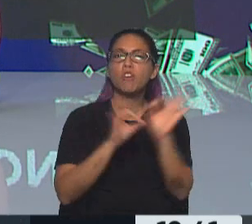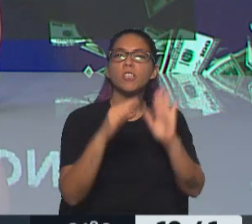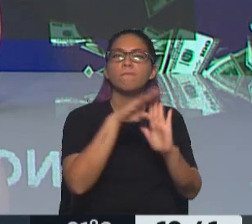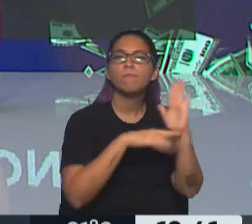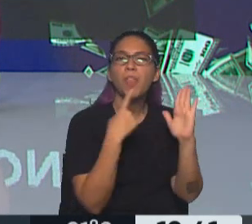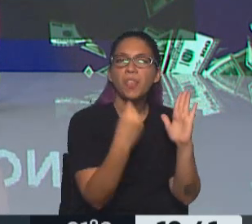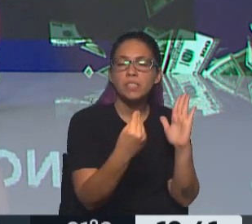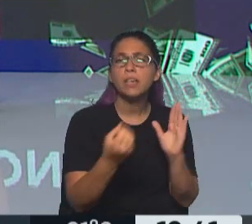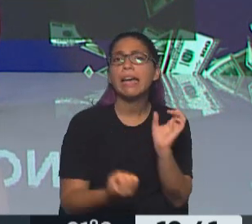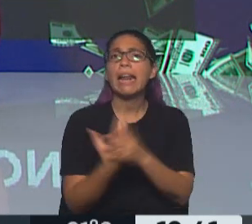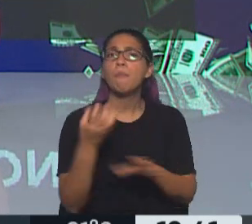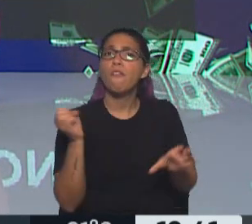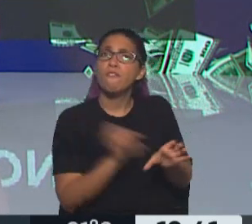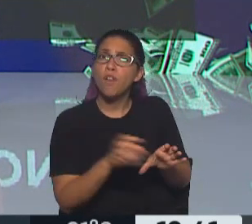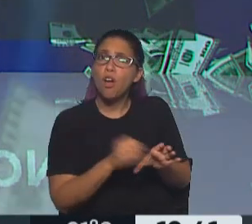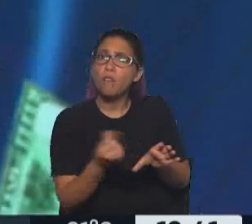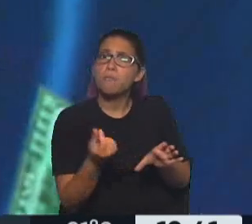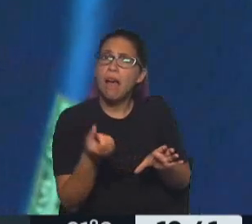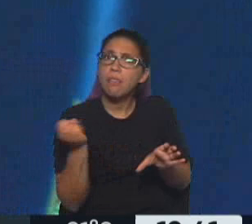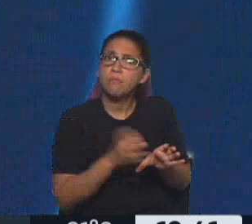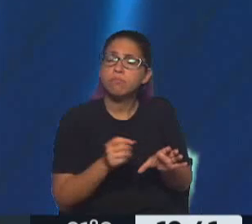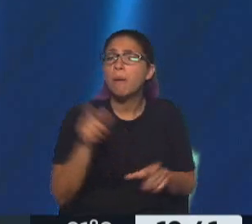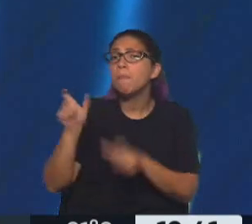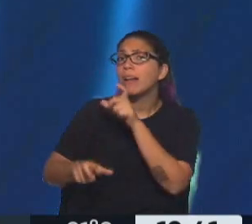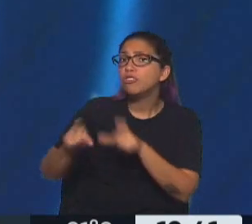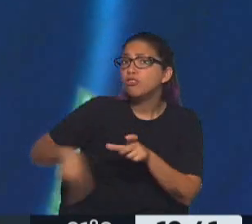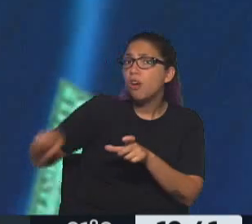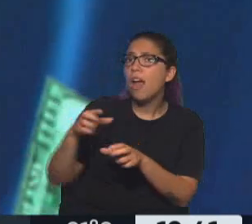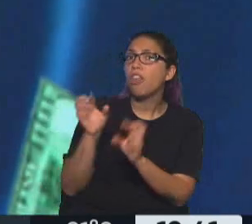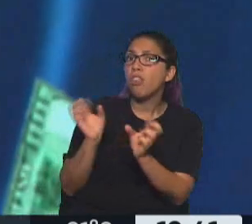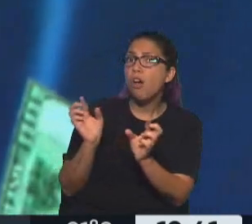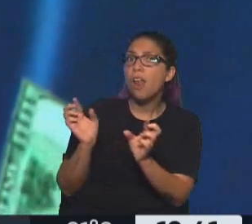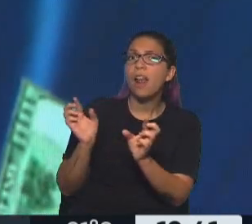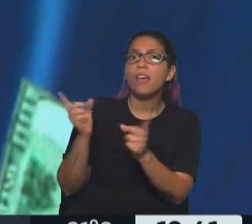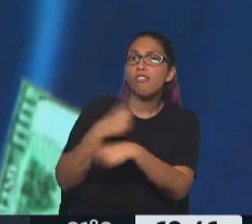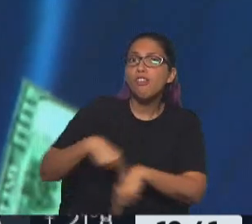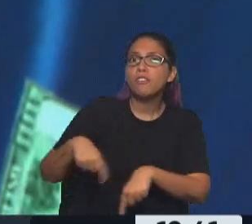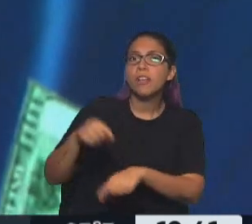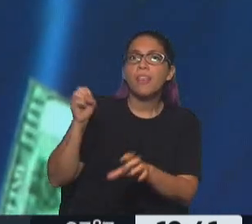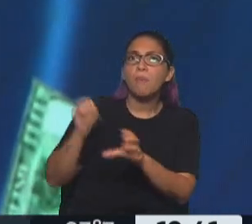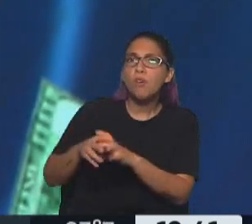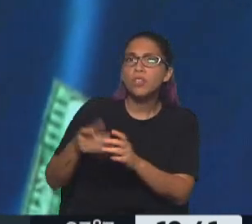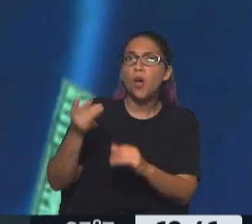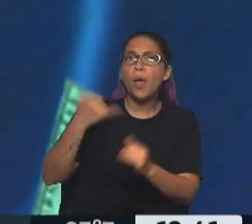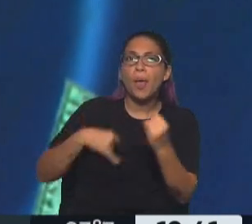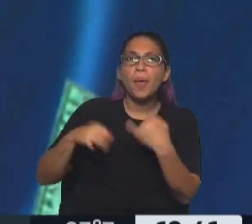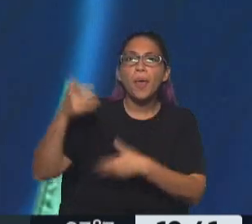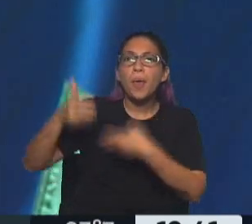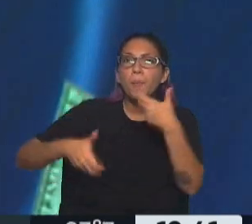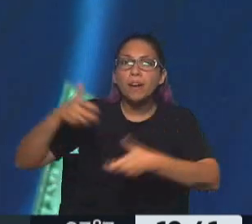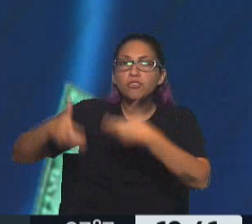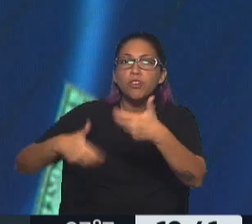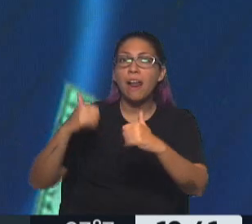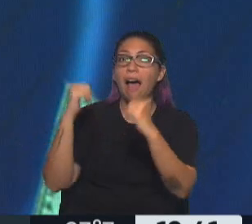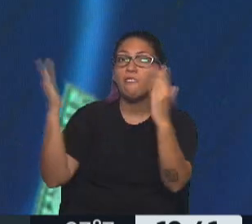Hagamos un fondo en donde quienes han evadido, es decir, tienen dólares, activos, cuentas, depósitos, inversiones, lo que fuere, en el